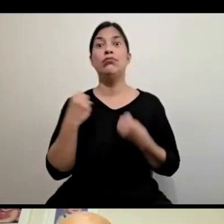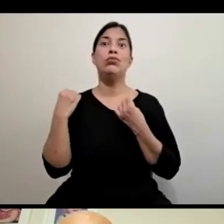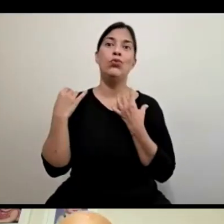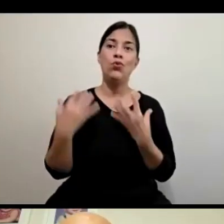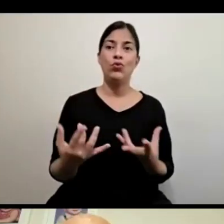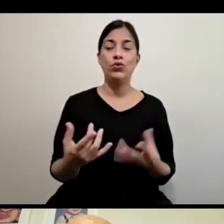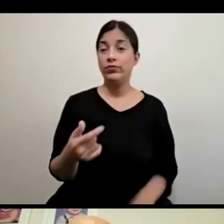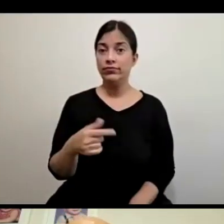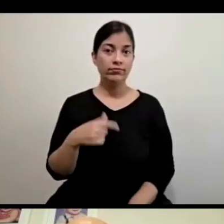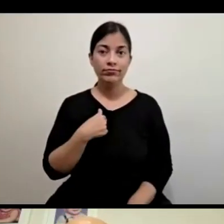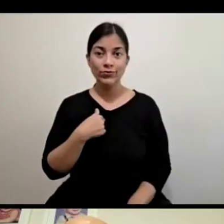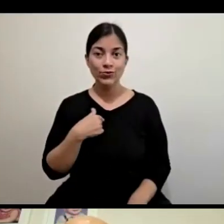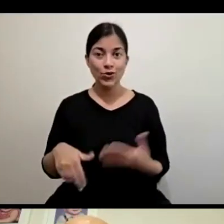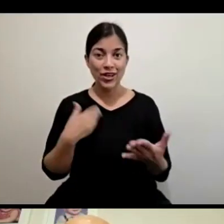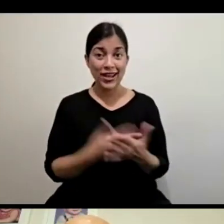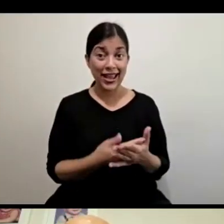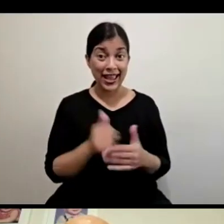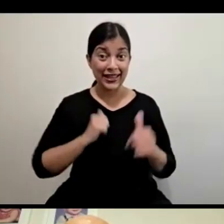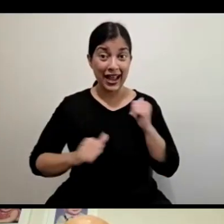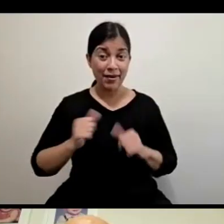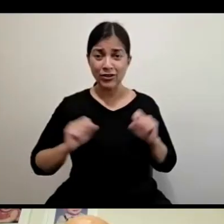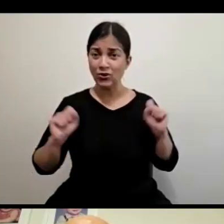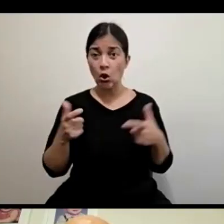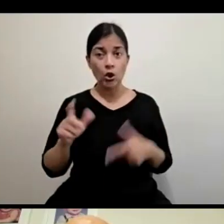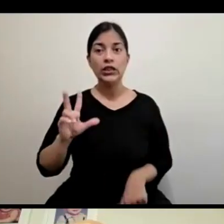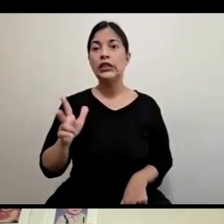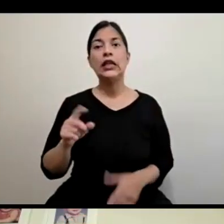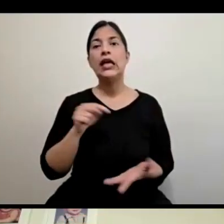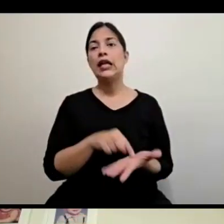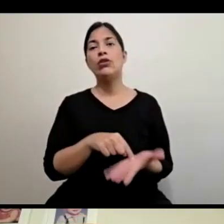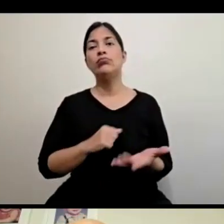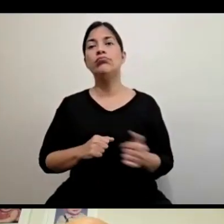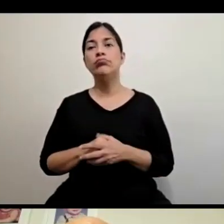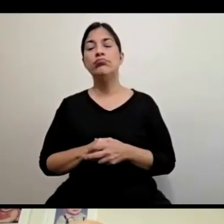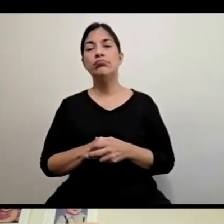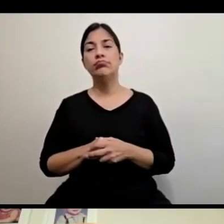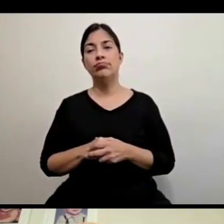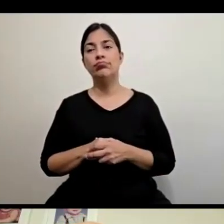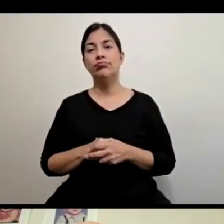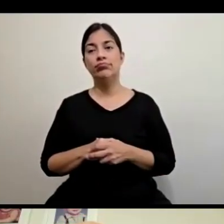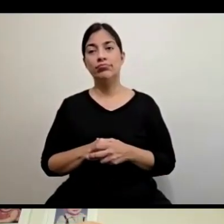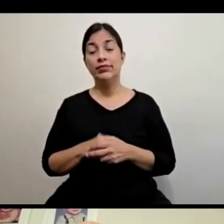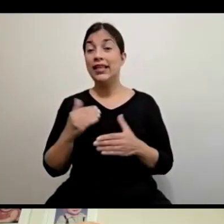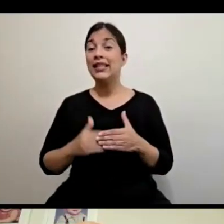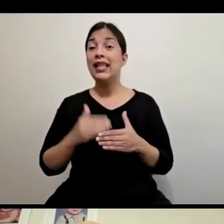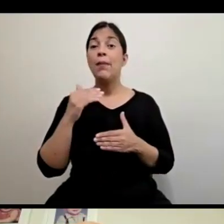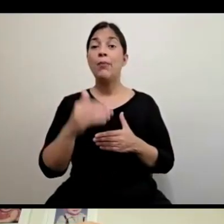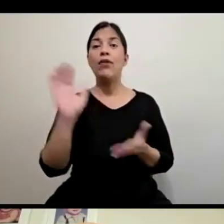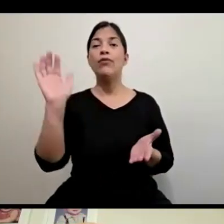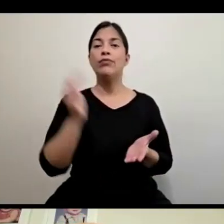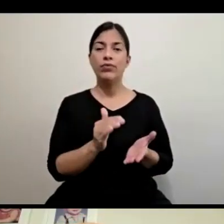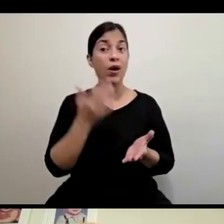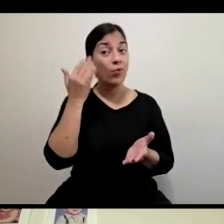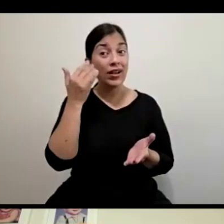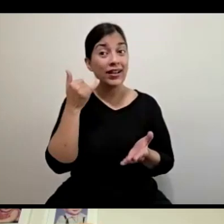llegué a drama era 3 créditos, todas las clases eran 3 créditos. Después se bajaron. ¿Por qué?